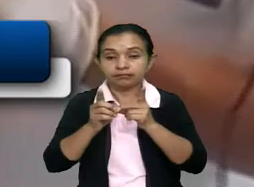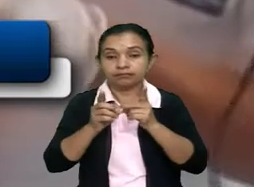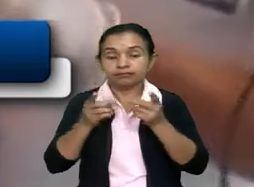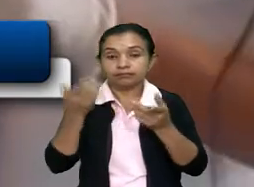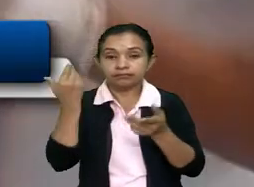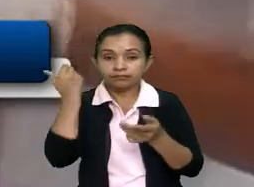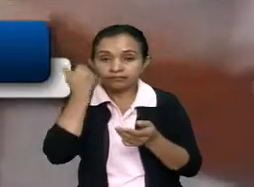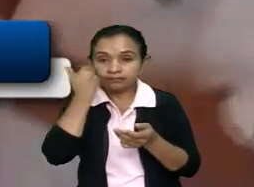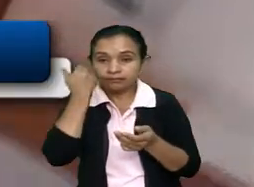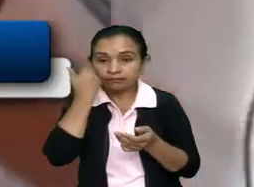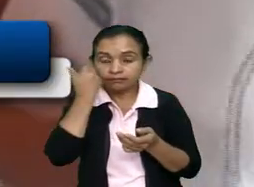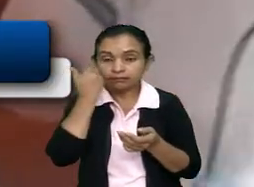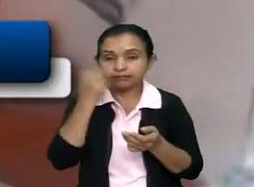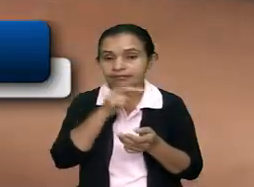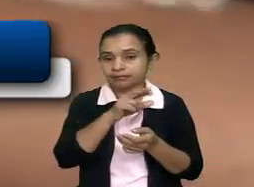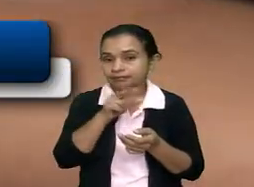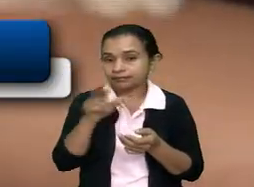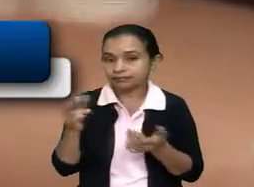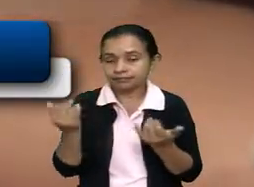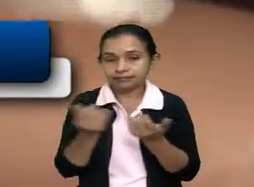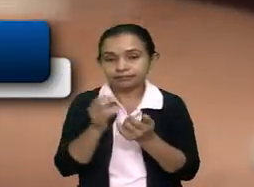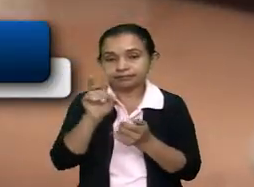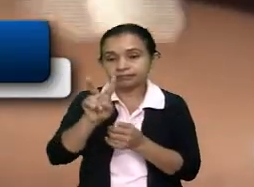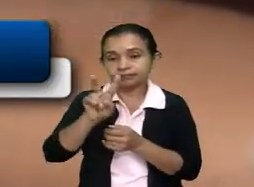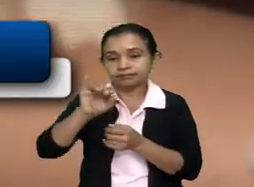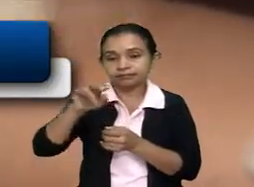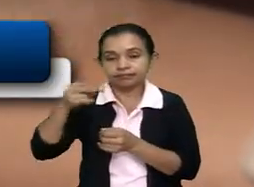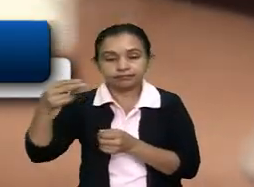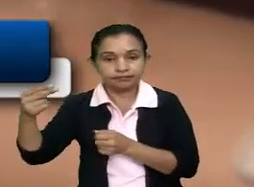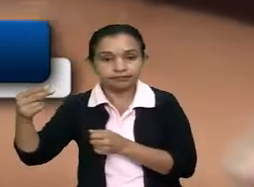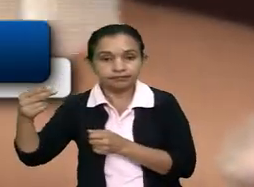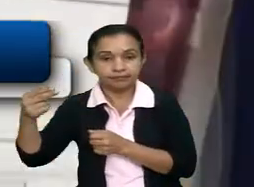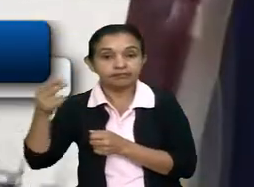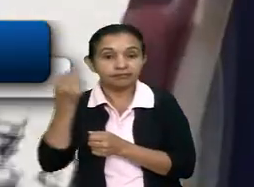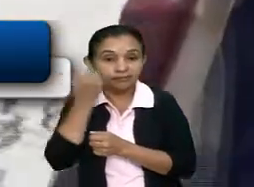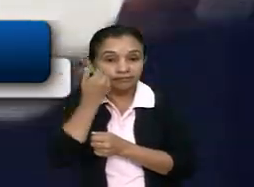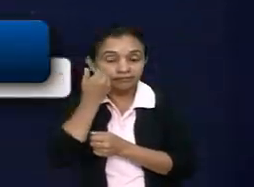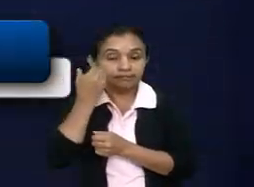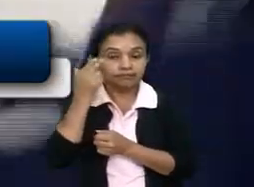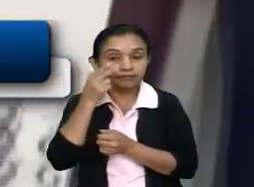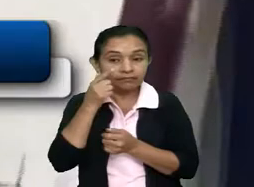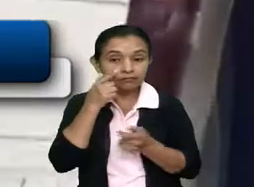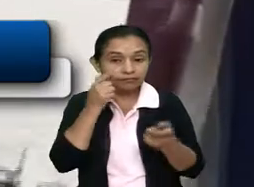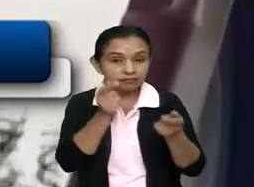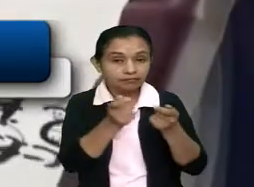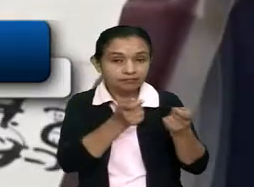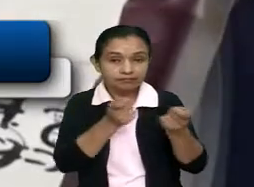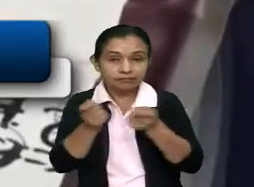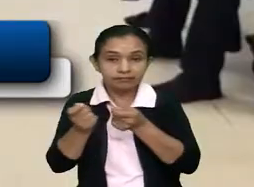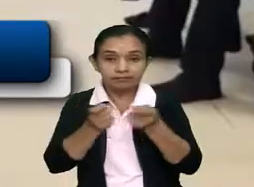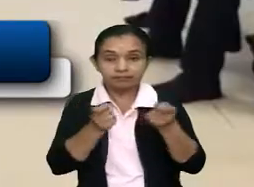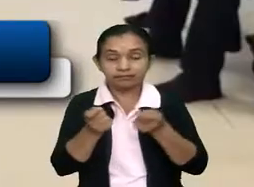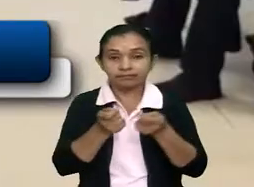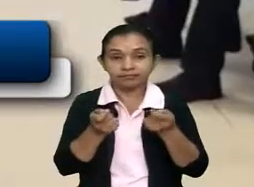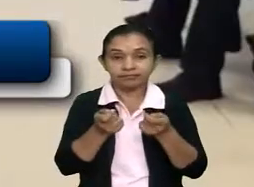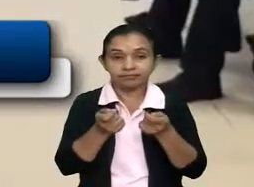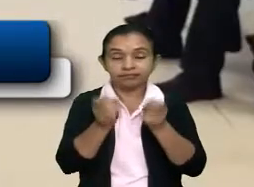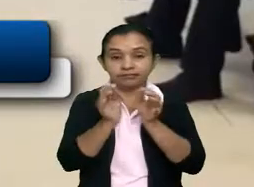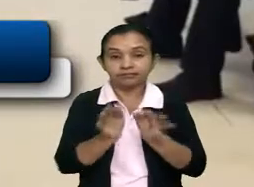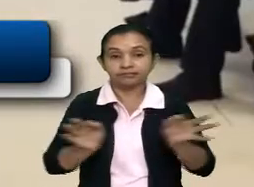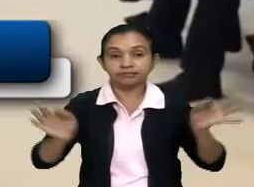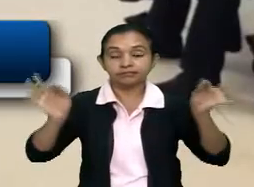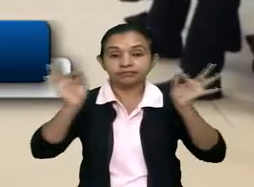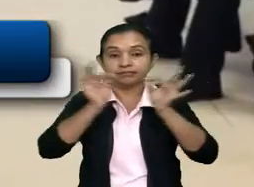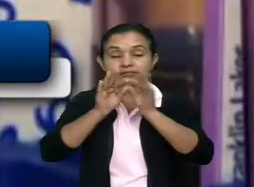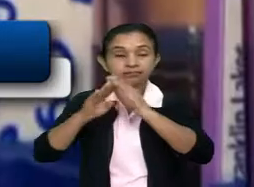enfermedades por ejemplo a través de la misma era como el vih entonces hay que tomar medidas para evitarlo y una y la la principal el